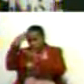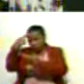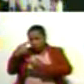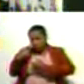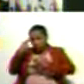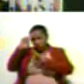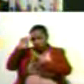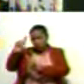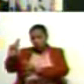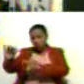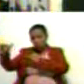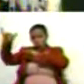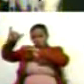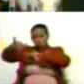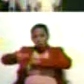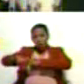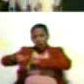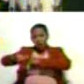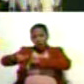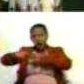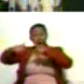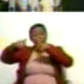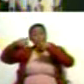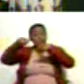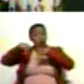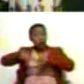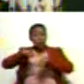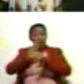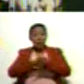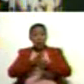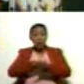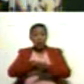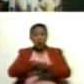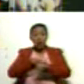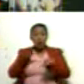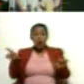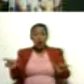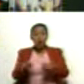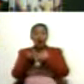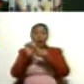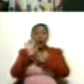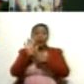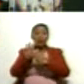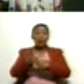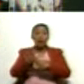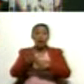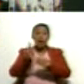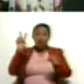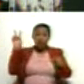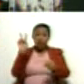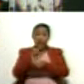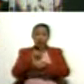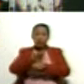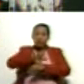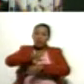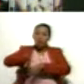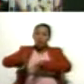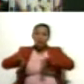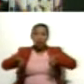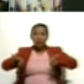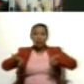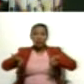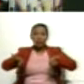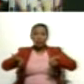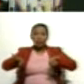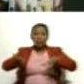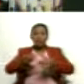Nos reconocimos. Esto que está ocurriendo servirá para eso, para aislar a los violentos, para